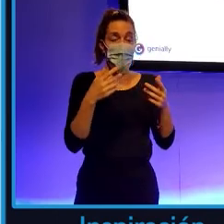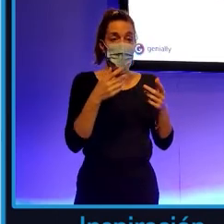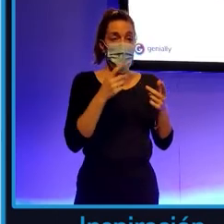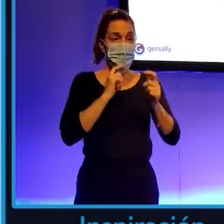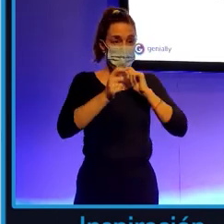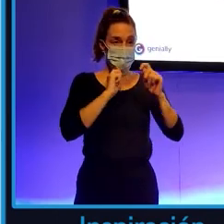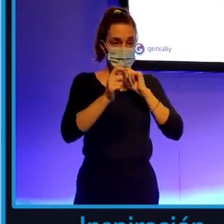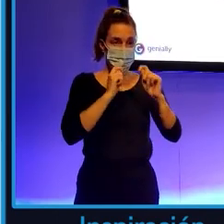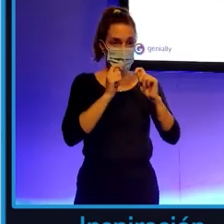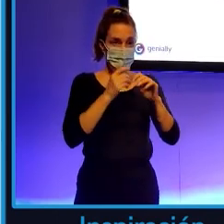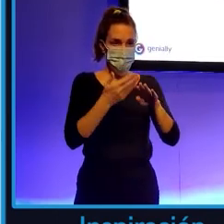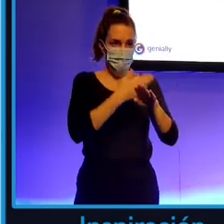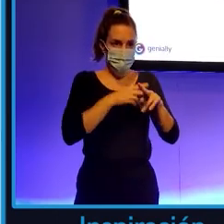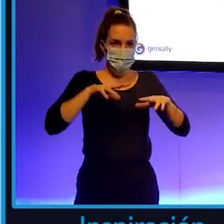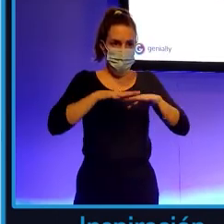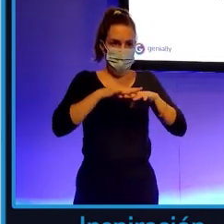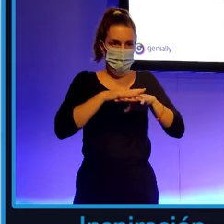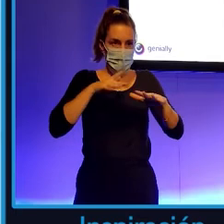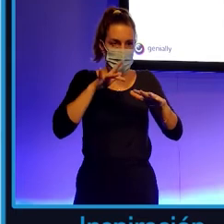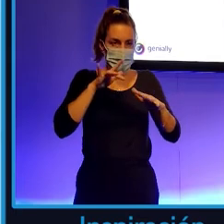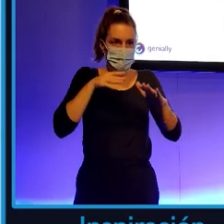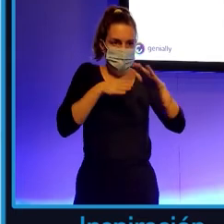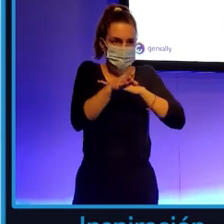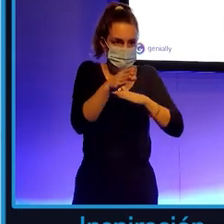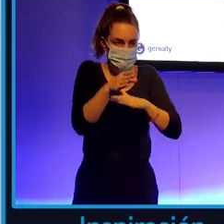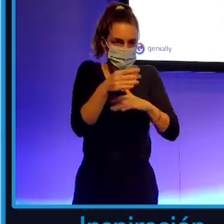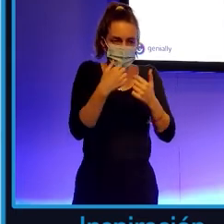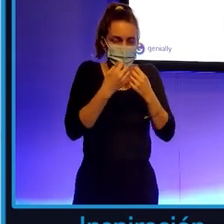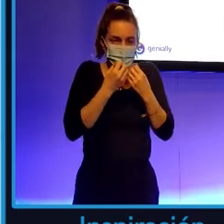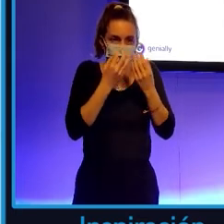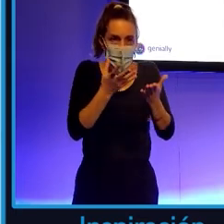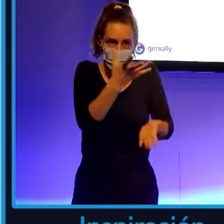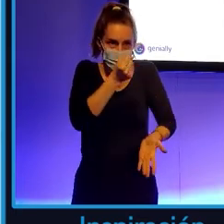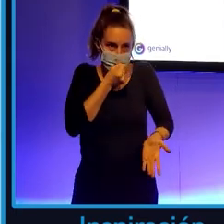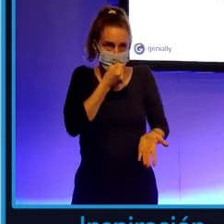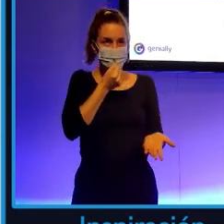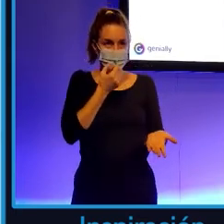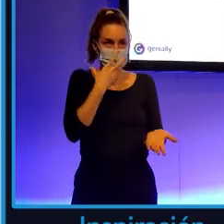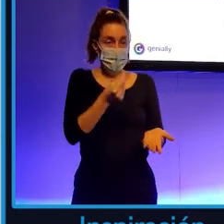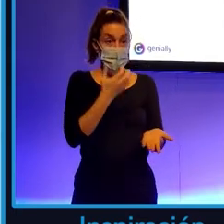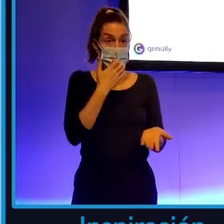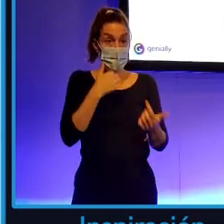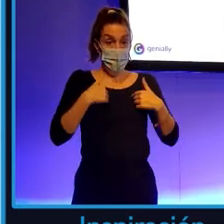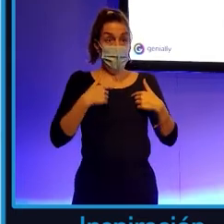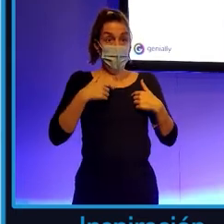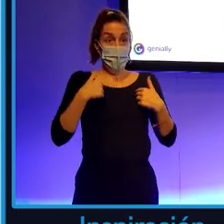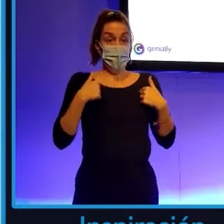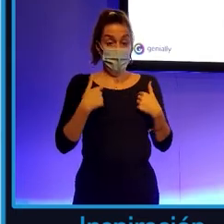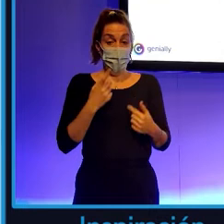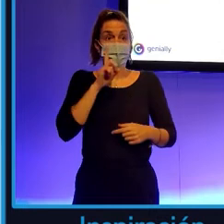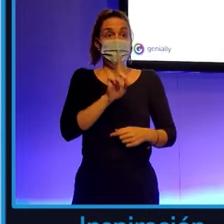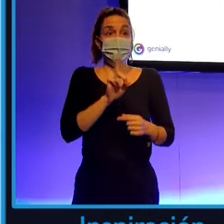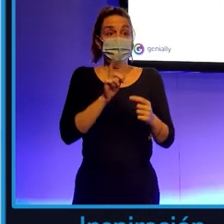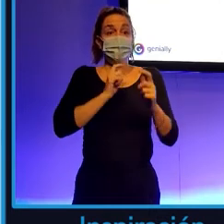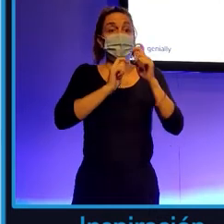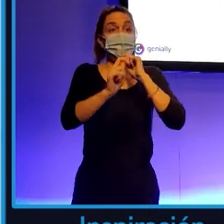previamente tus redes sociales yo no te lo voy a decir nunca si fuese yo la que te estuviera entrevistando pero de la misma manera que